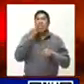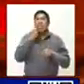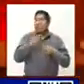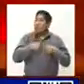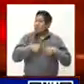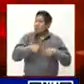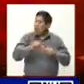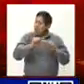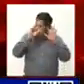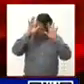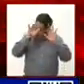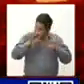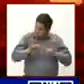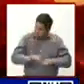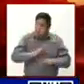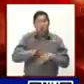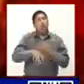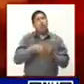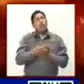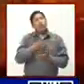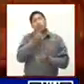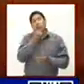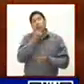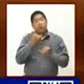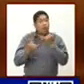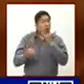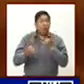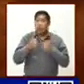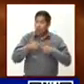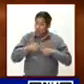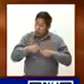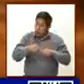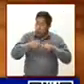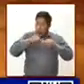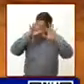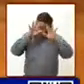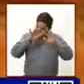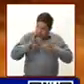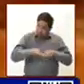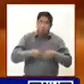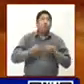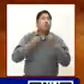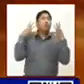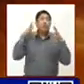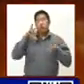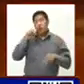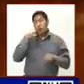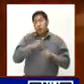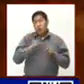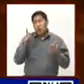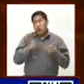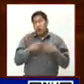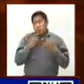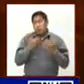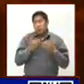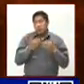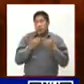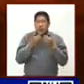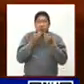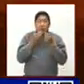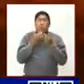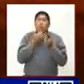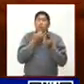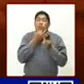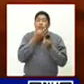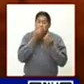que a prepararse en breve todos los detalles mientras como tú lo anticipabas continúa lloviendo no mucho es una ayuda bastante menuda en